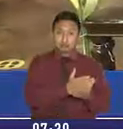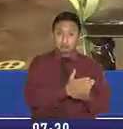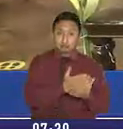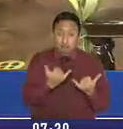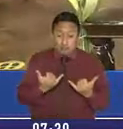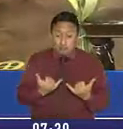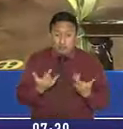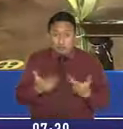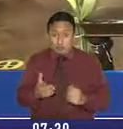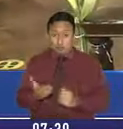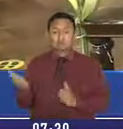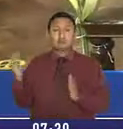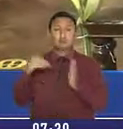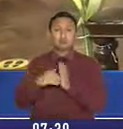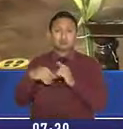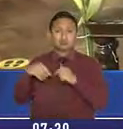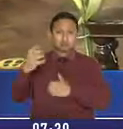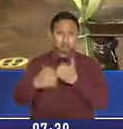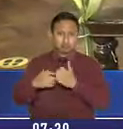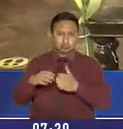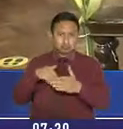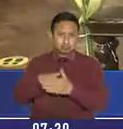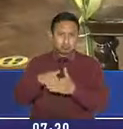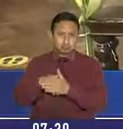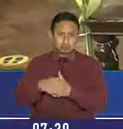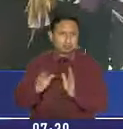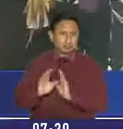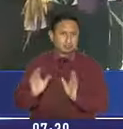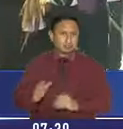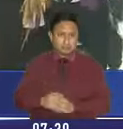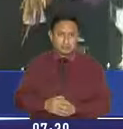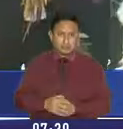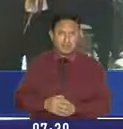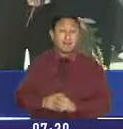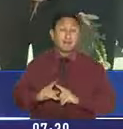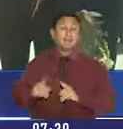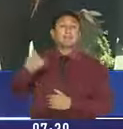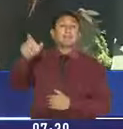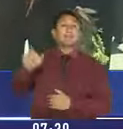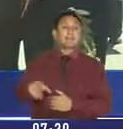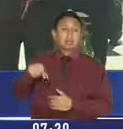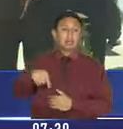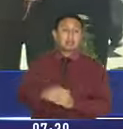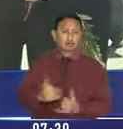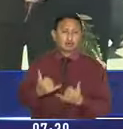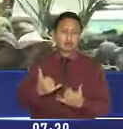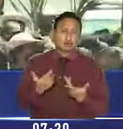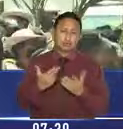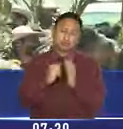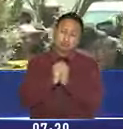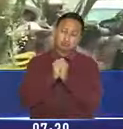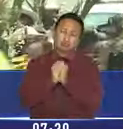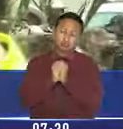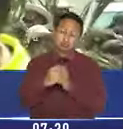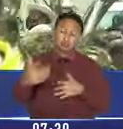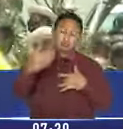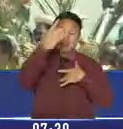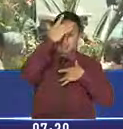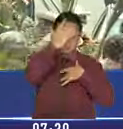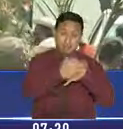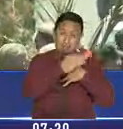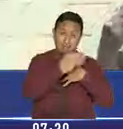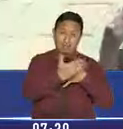restricciones de aforo en las iglesias, pero los creyentes aún elevan plegarias para que la pandemia llegue a su fin. Y aclamarle